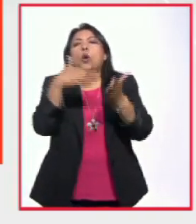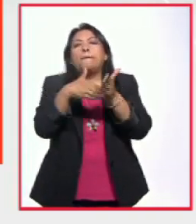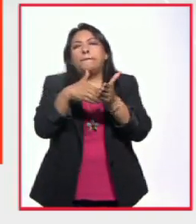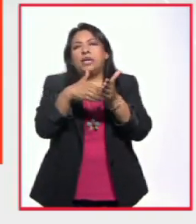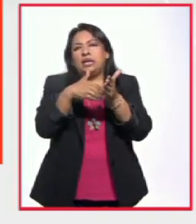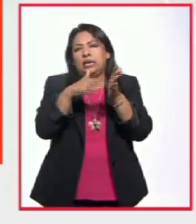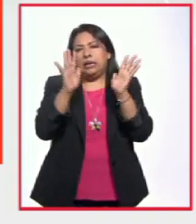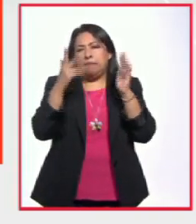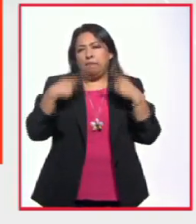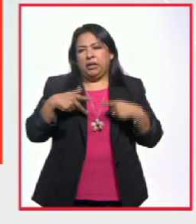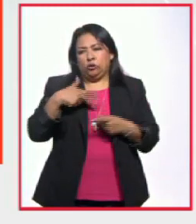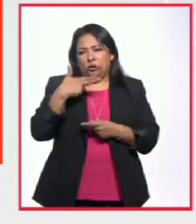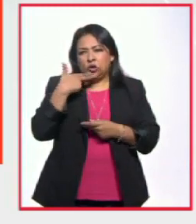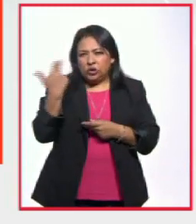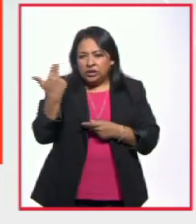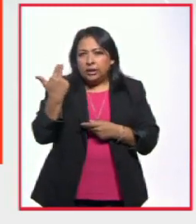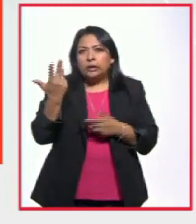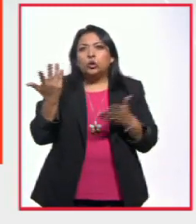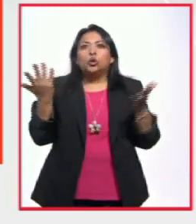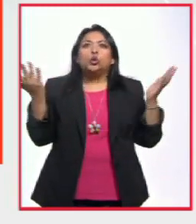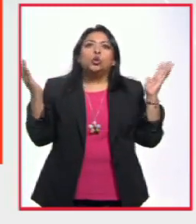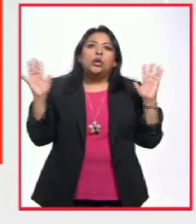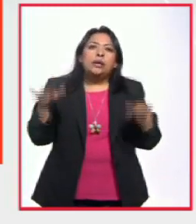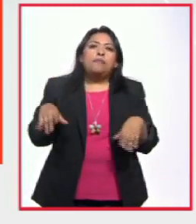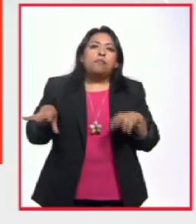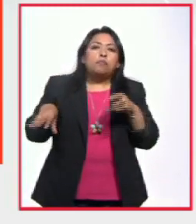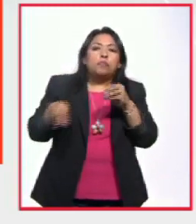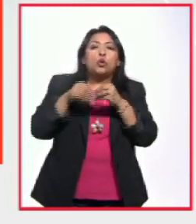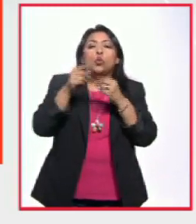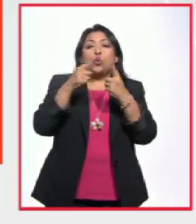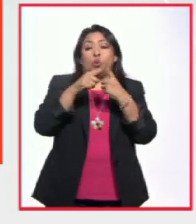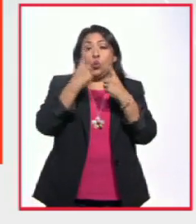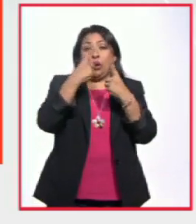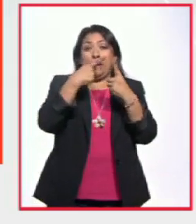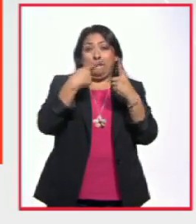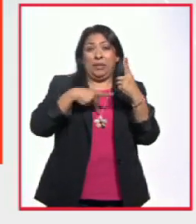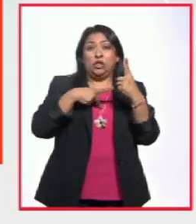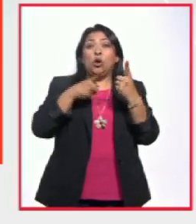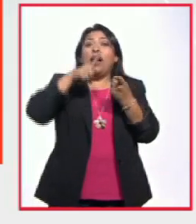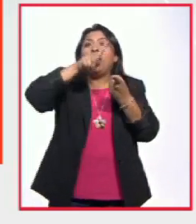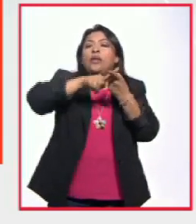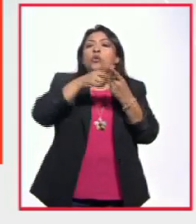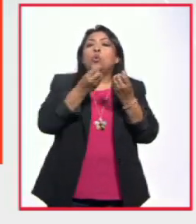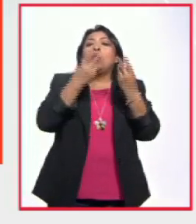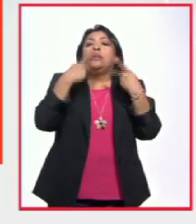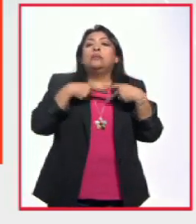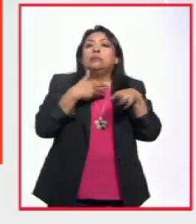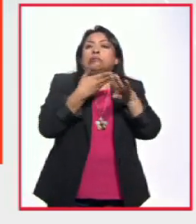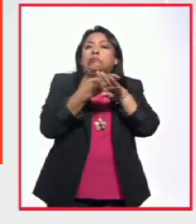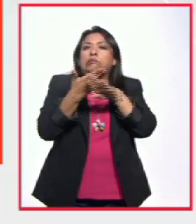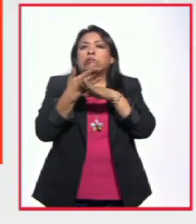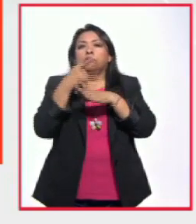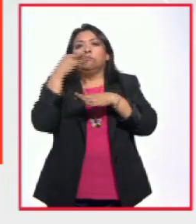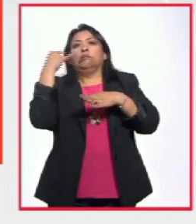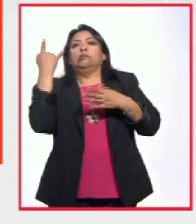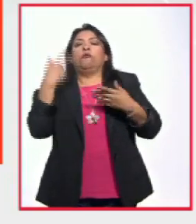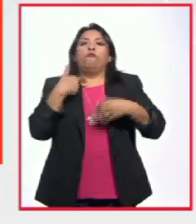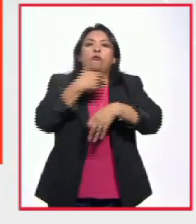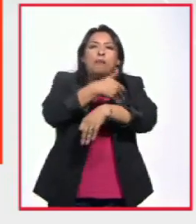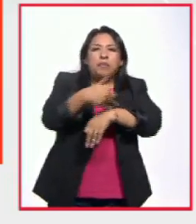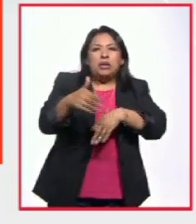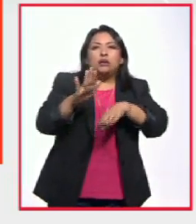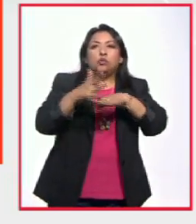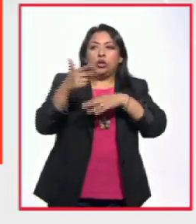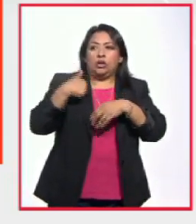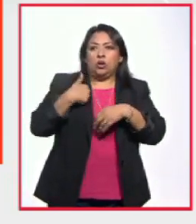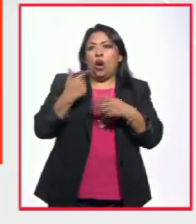5,000 suicidios, pues a esto les ponemos por una persona cuántas personas han sido afectadas, familias, por esta causa